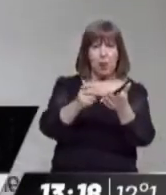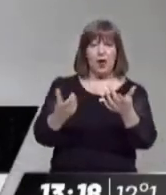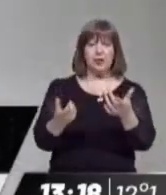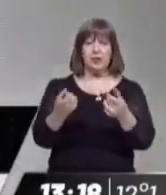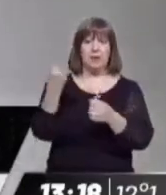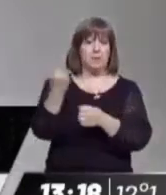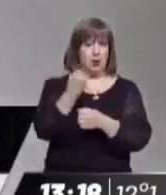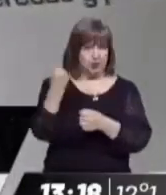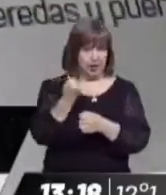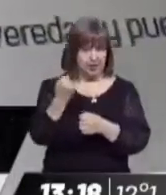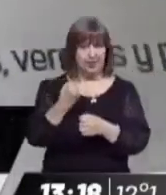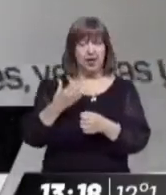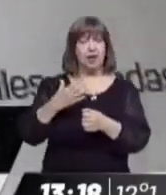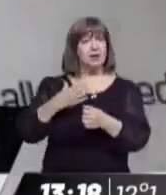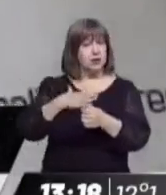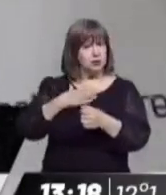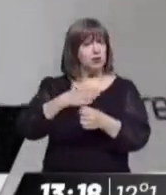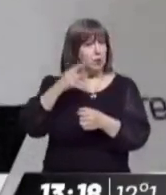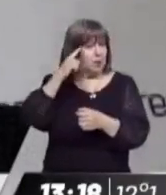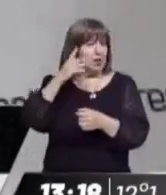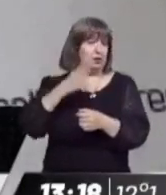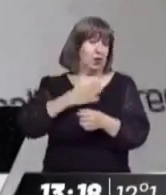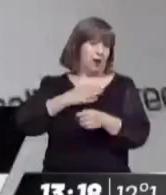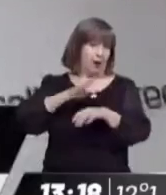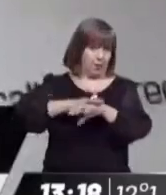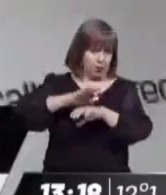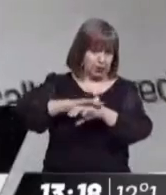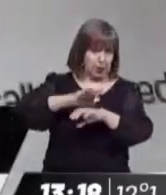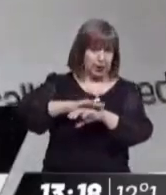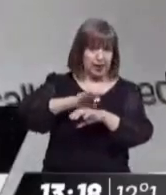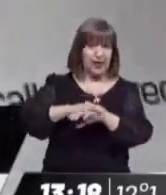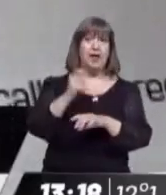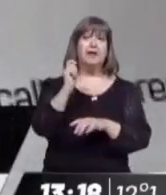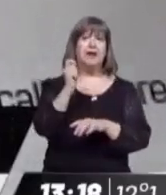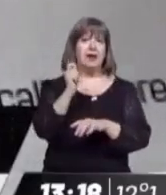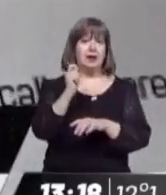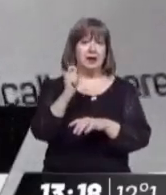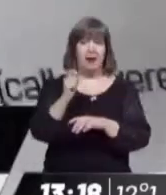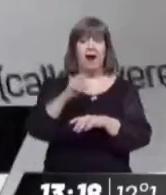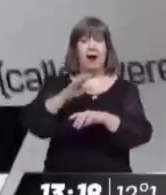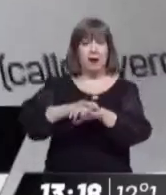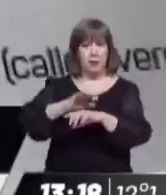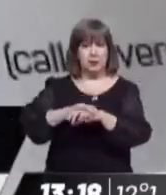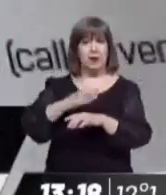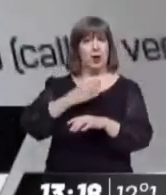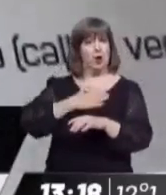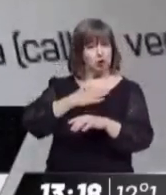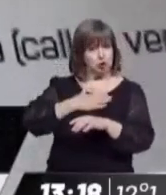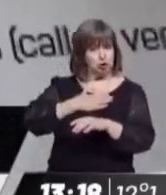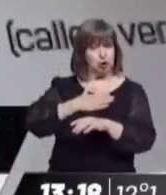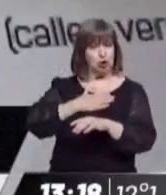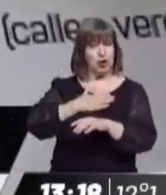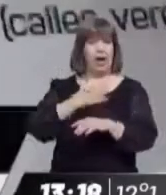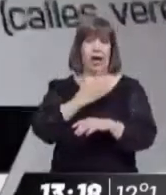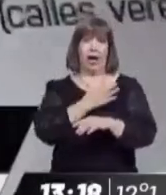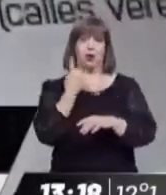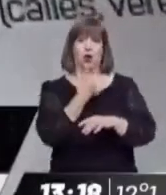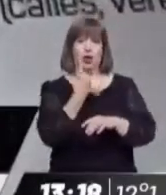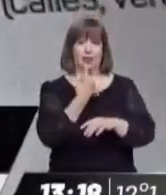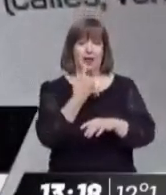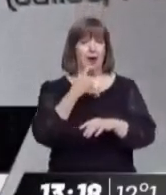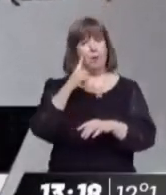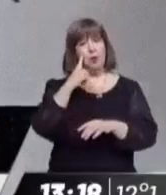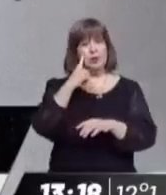gestión donde nosotros podemos destacar las responsabilidades que ASUME el vecino y las responsabilidades a las que se compromete el